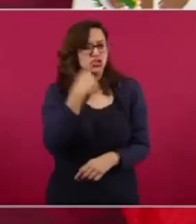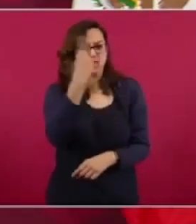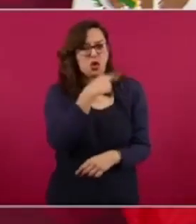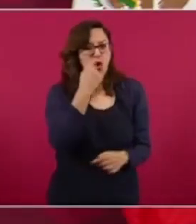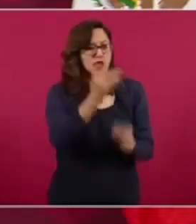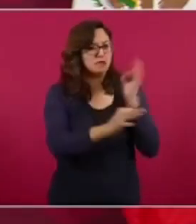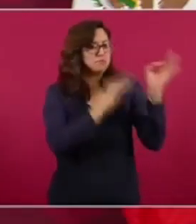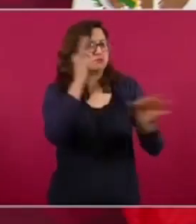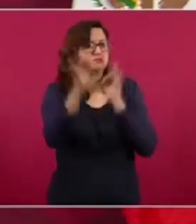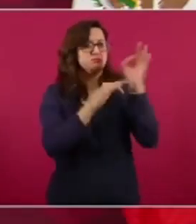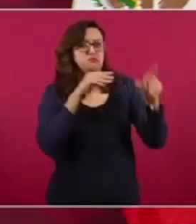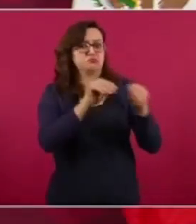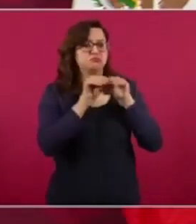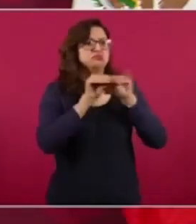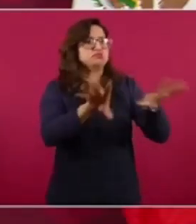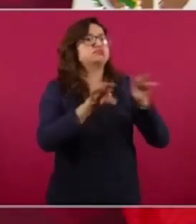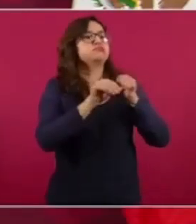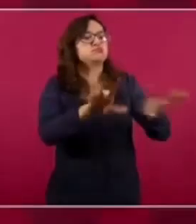5 horas diarias.